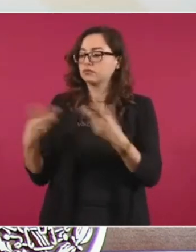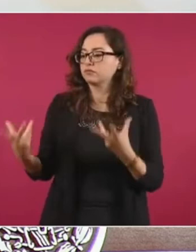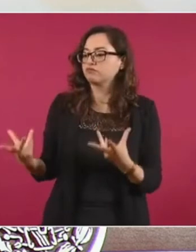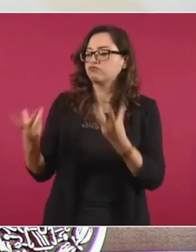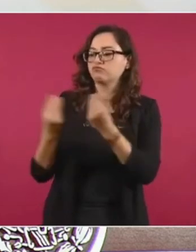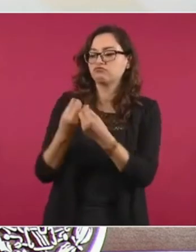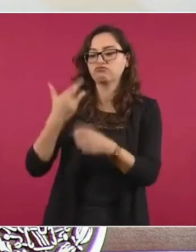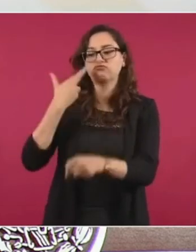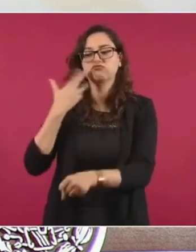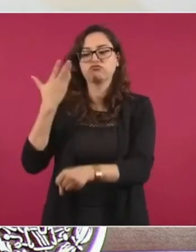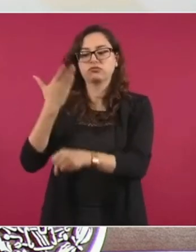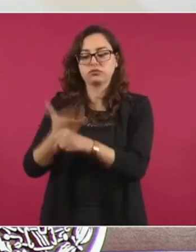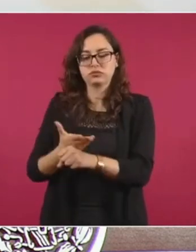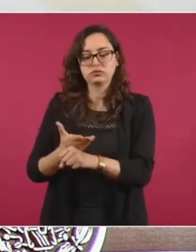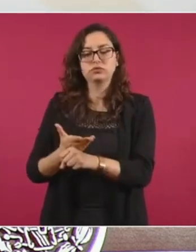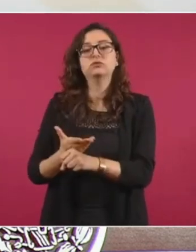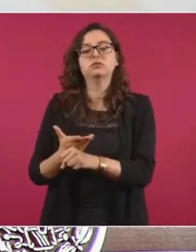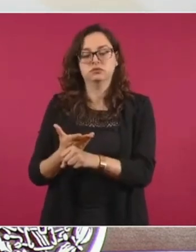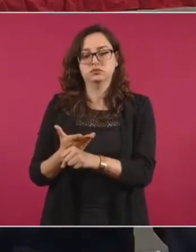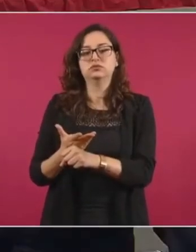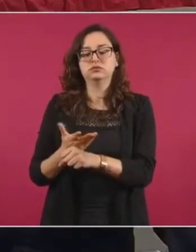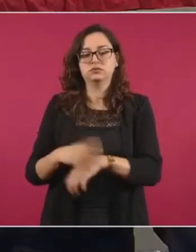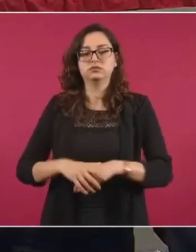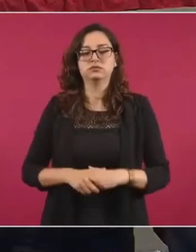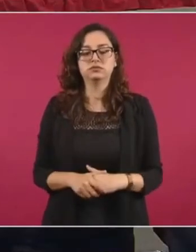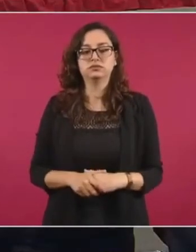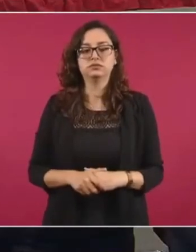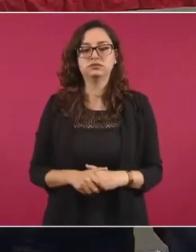y seguramente también pasajeros.